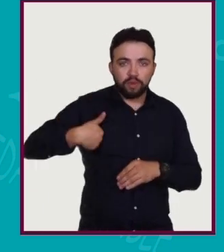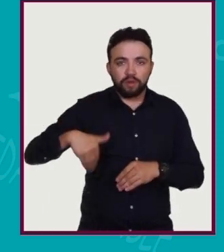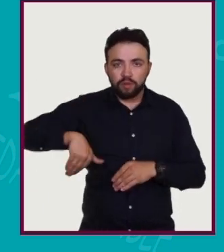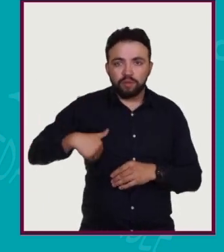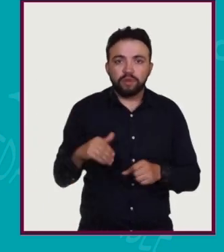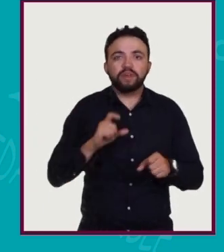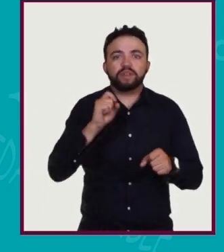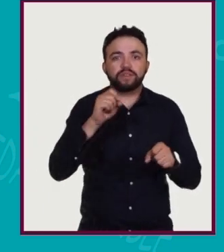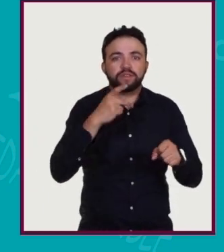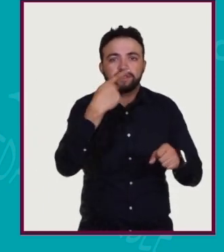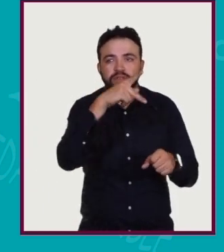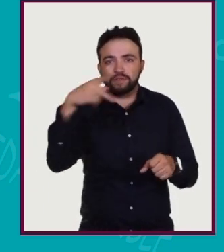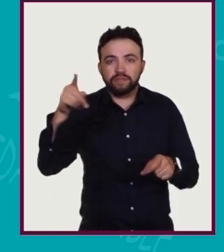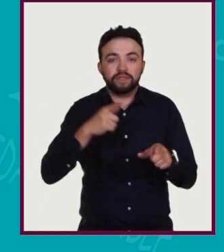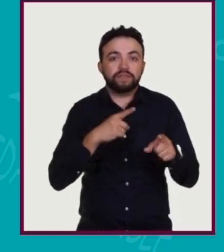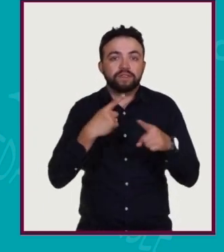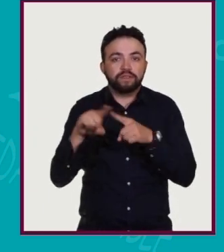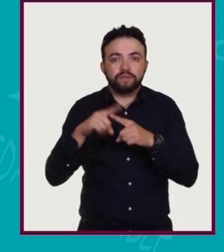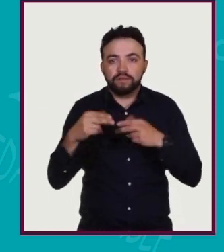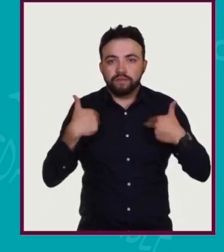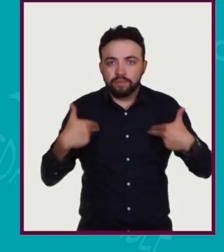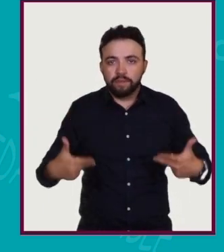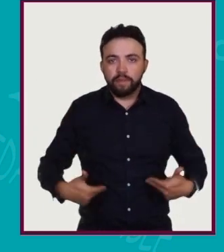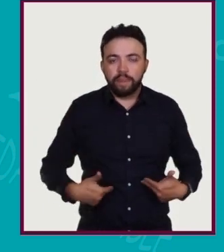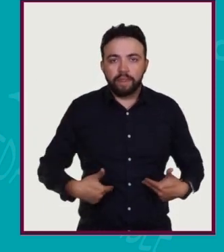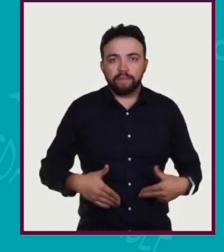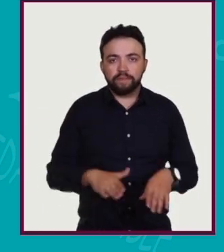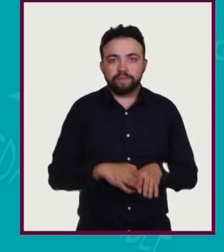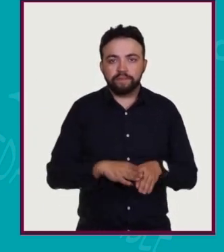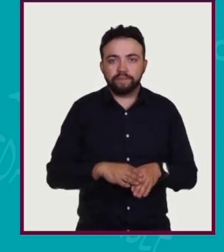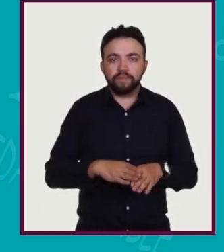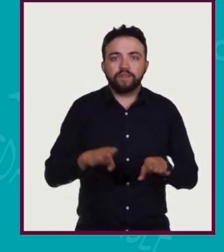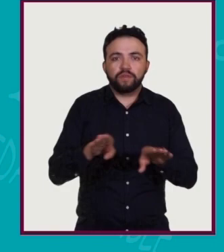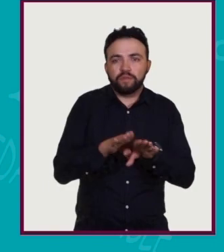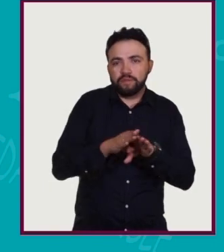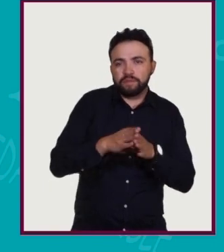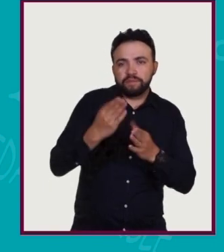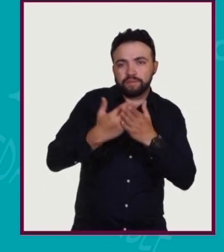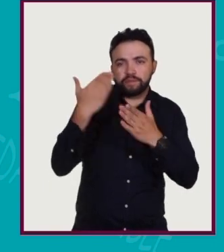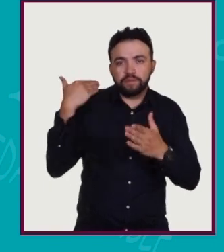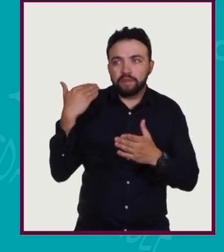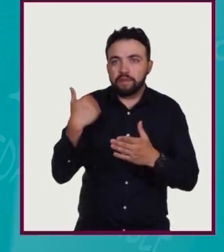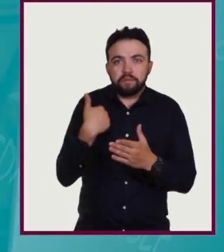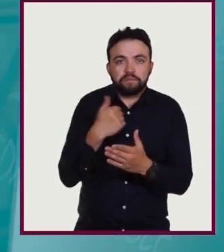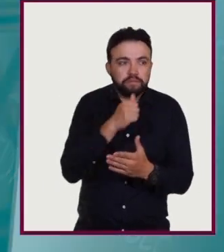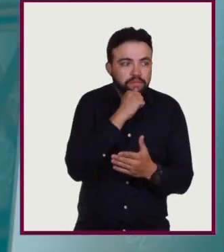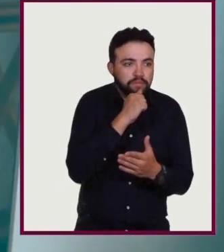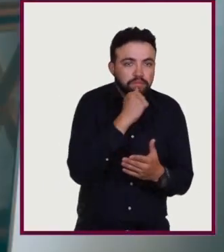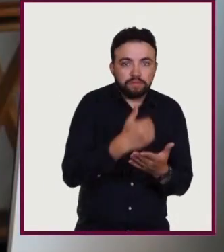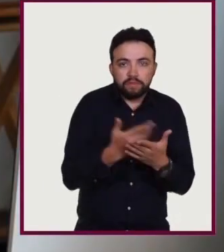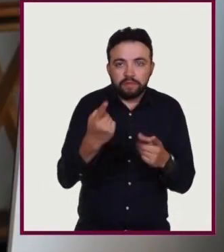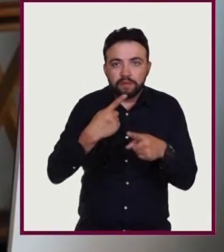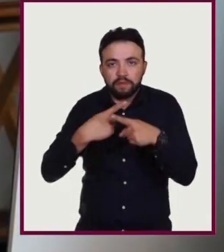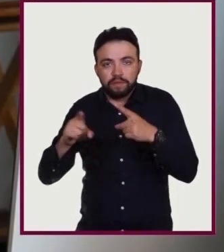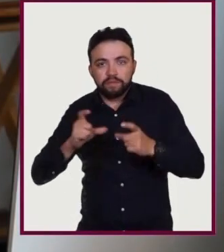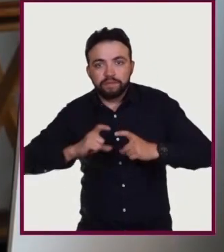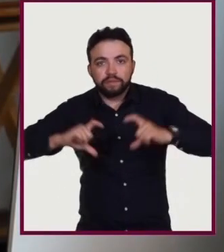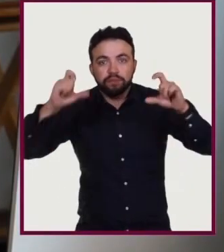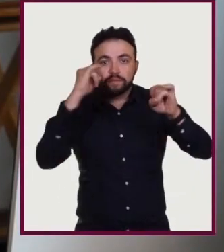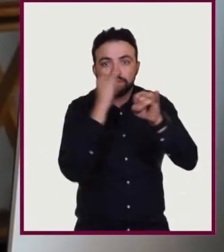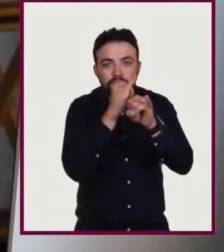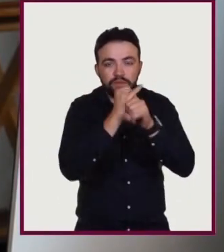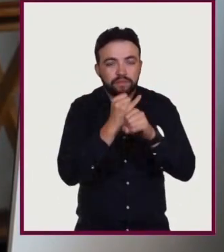comportamientos humanos de los que previamente habíamos podido concebir. Lo que podría decir es que los memes